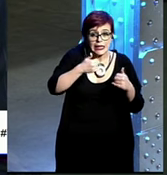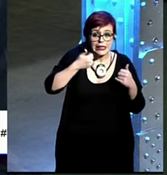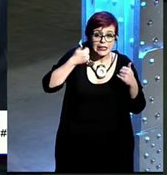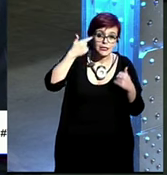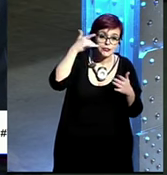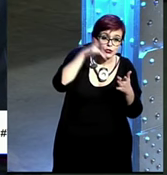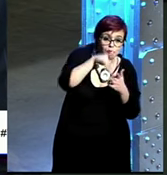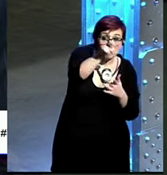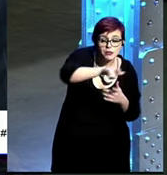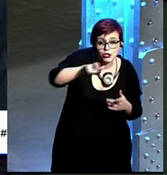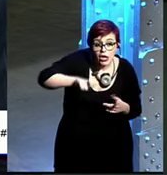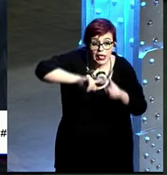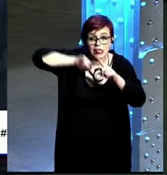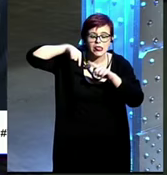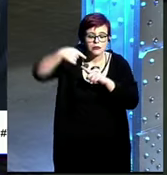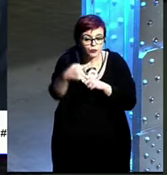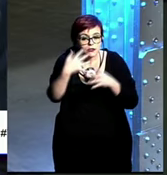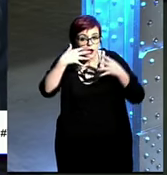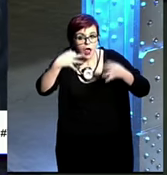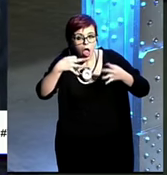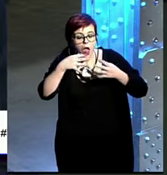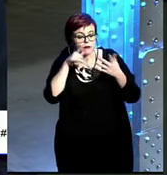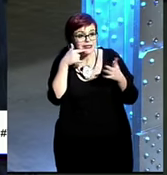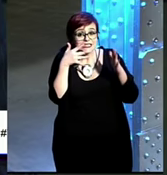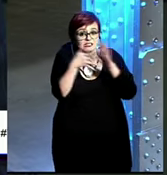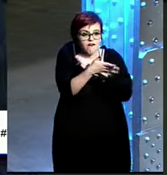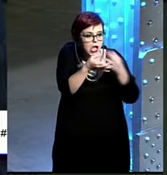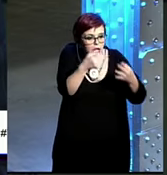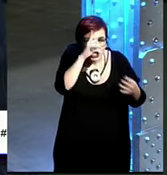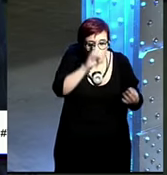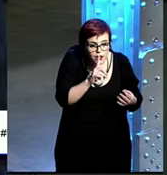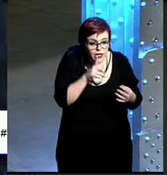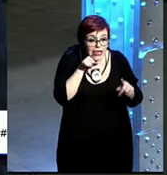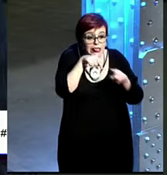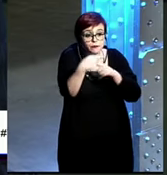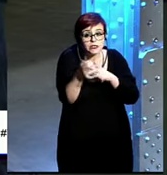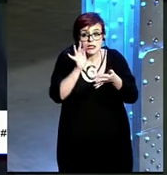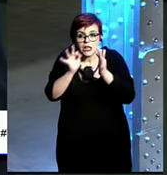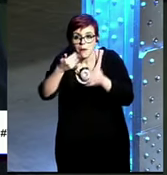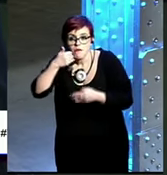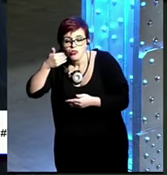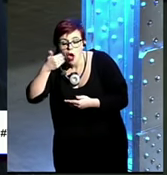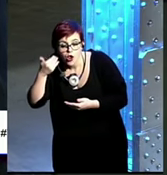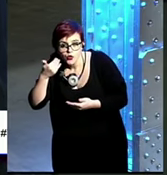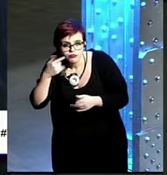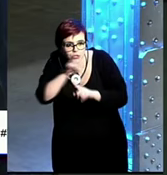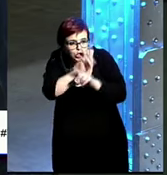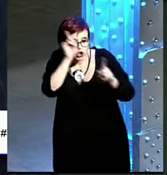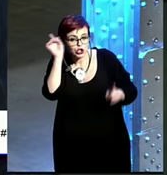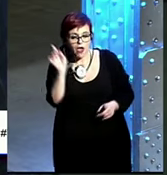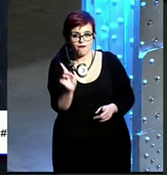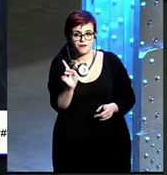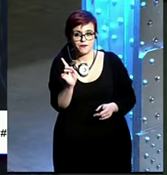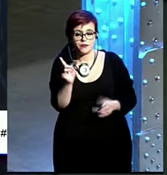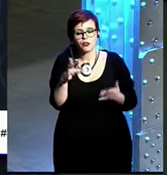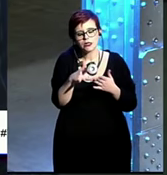la gente no verían qué es lo que significa y no podrían buscar el tratamiento que les ayudaría.